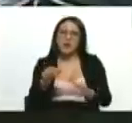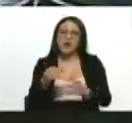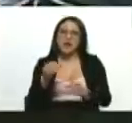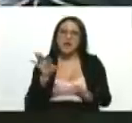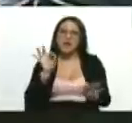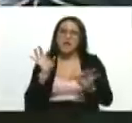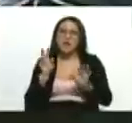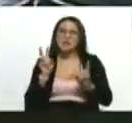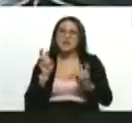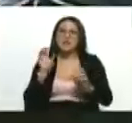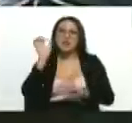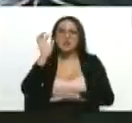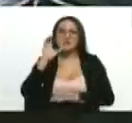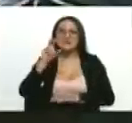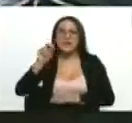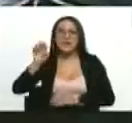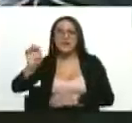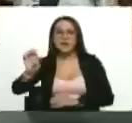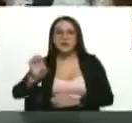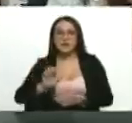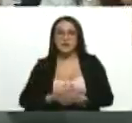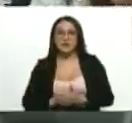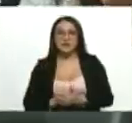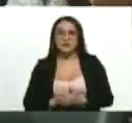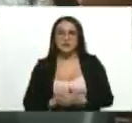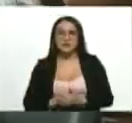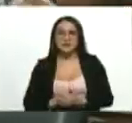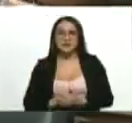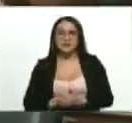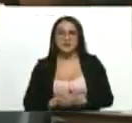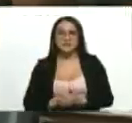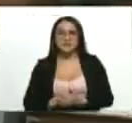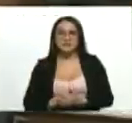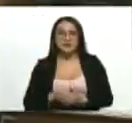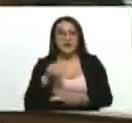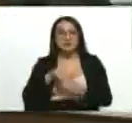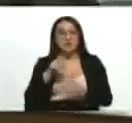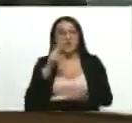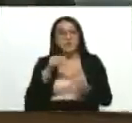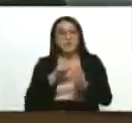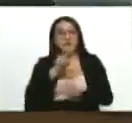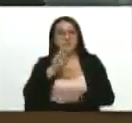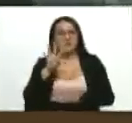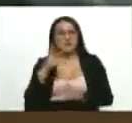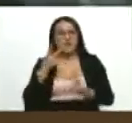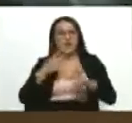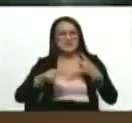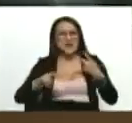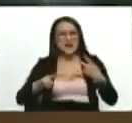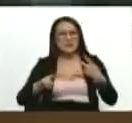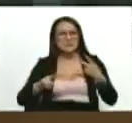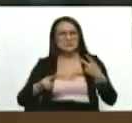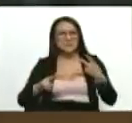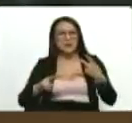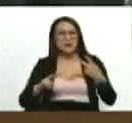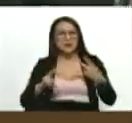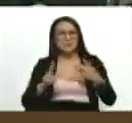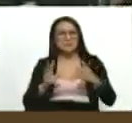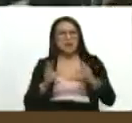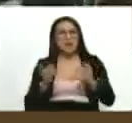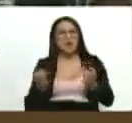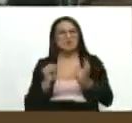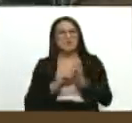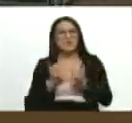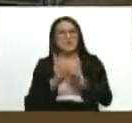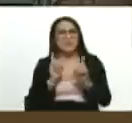Nacional Electoral. Las elecciones del 2024 van a ser una trampa y un punto de inflexión para el retorno a la